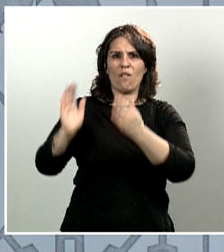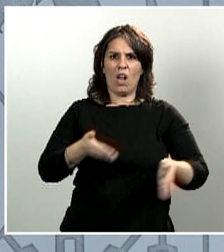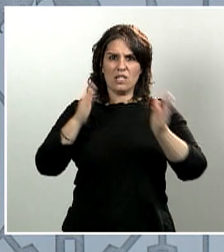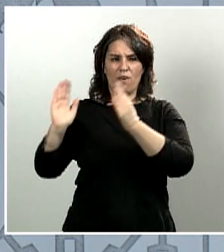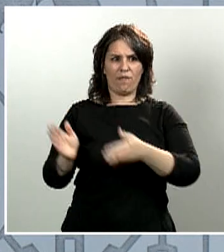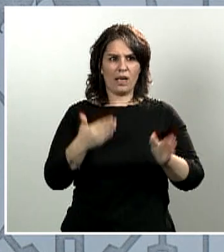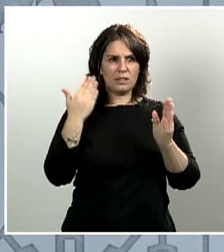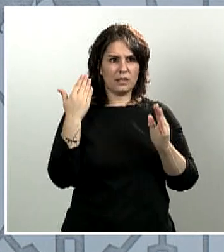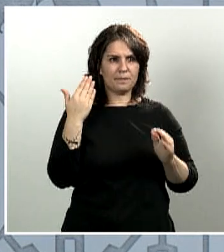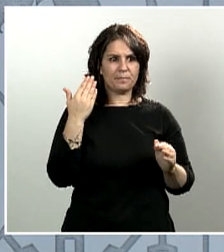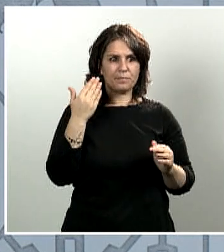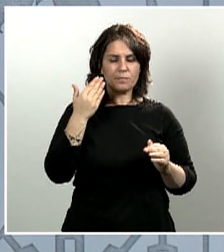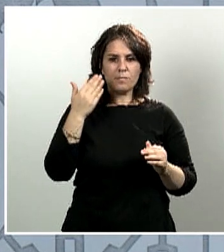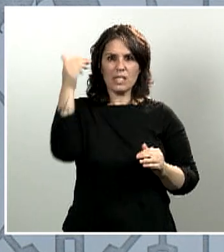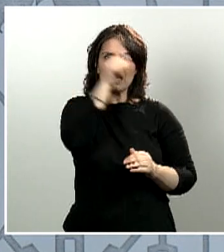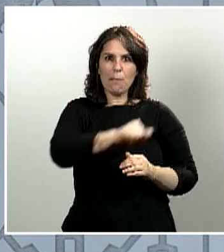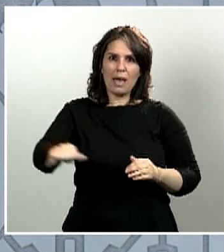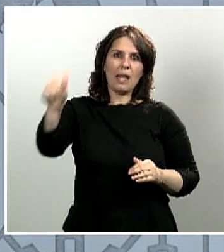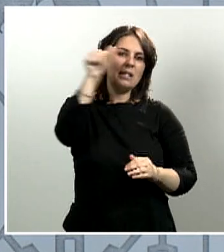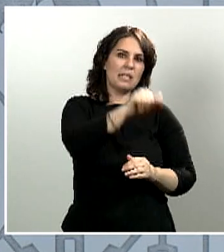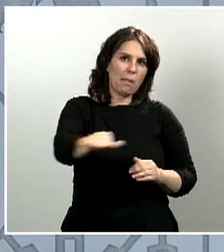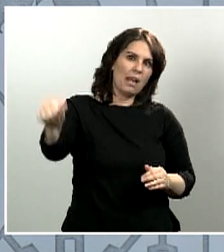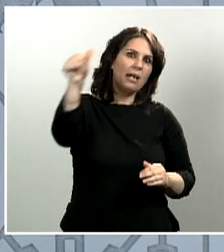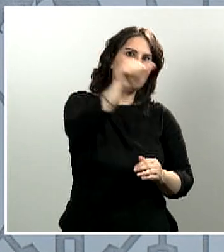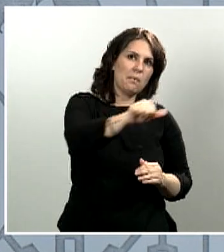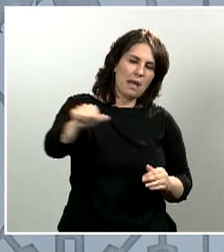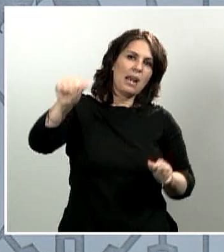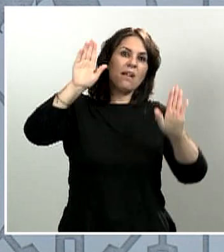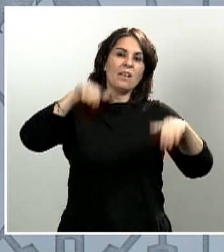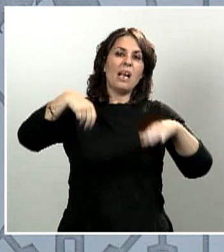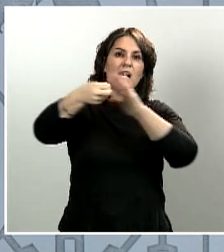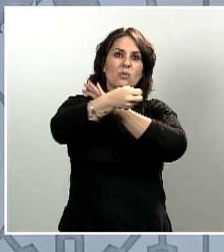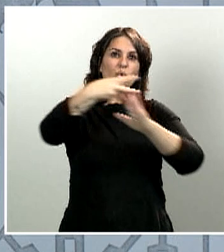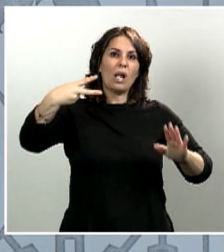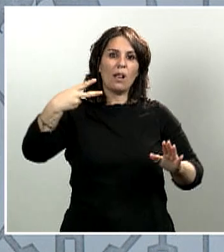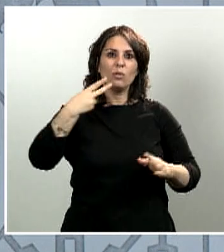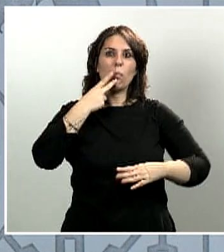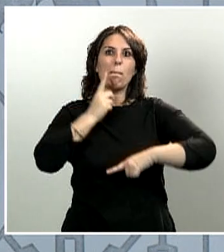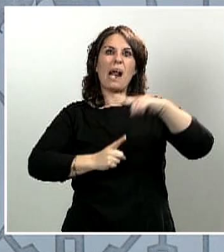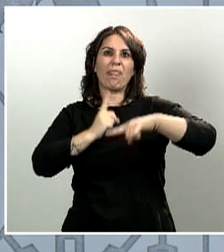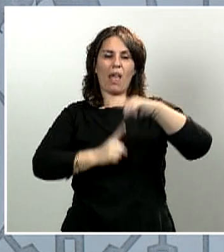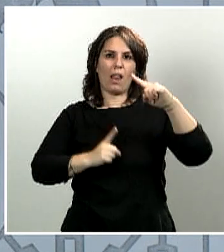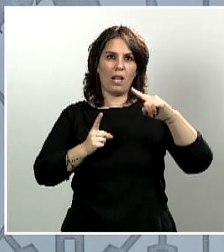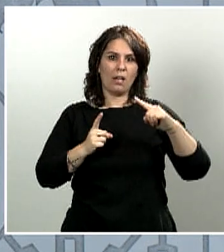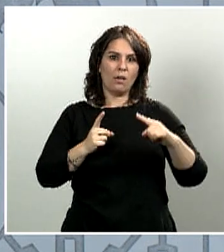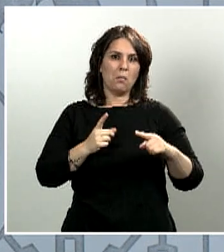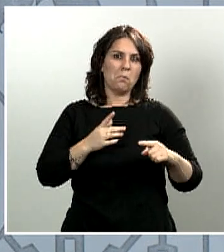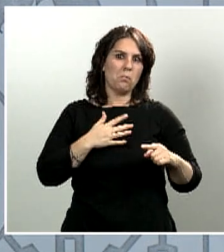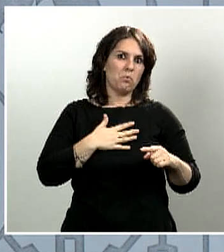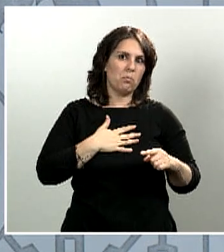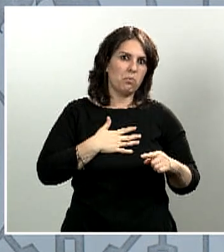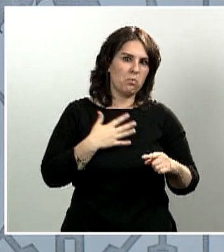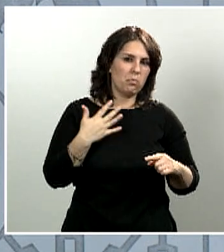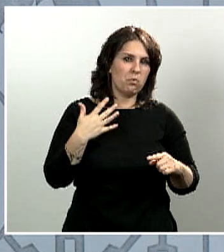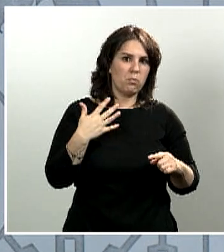en semana. Los resultados se tendrán incluso resultados parciales a partir de las primeras acciones.